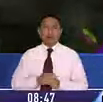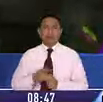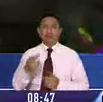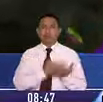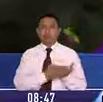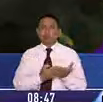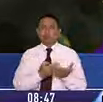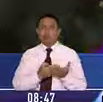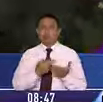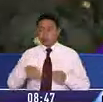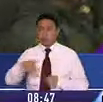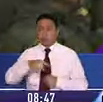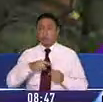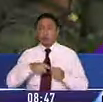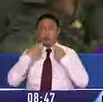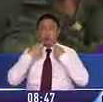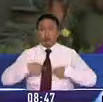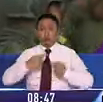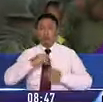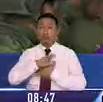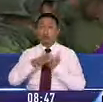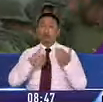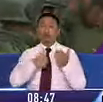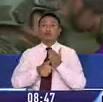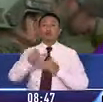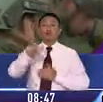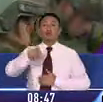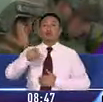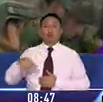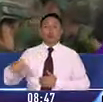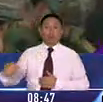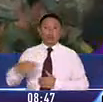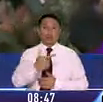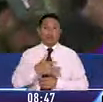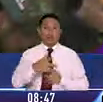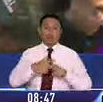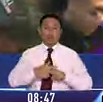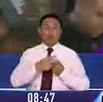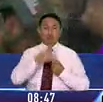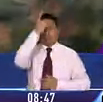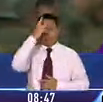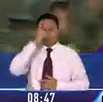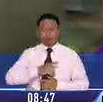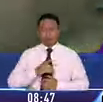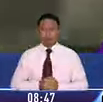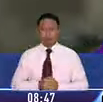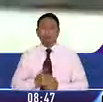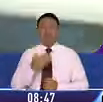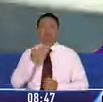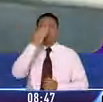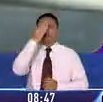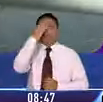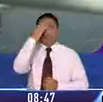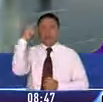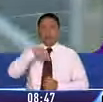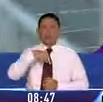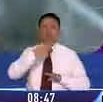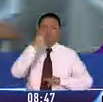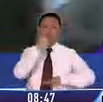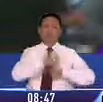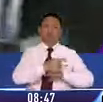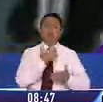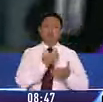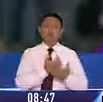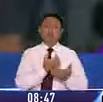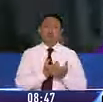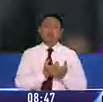sido convocados pues todos los ministros para ya tomar las decisiones acertadas, sobre todo conocer esos decretos de carácter económico.